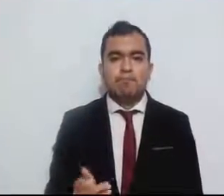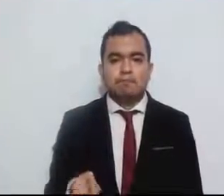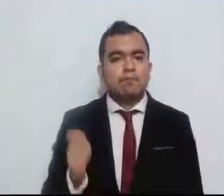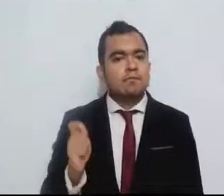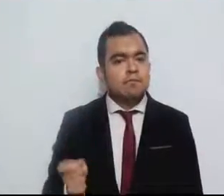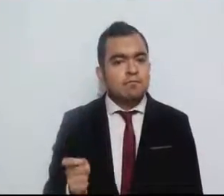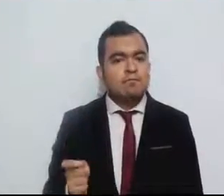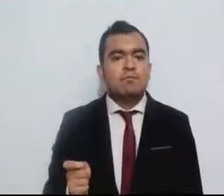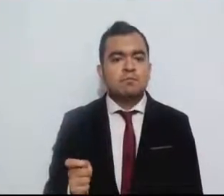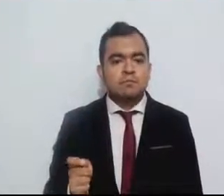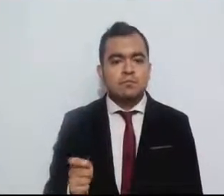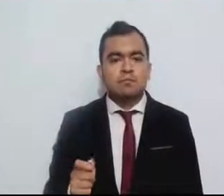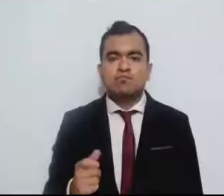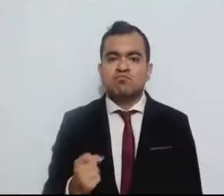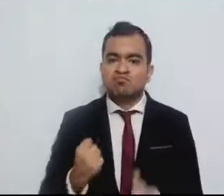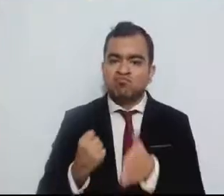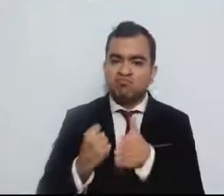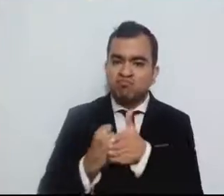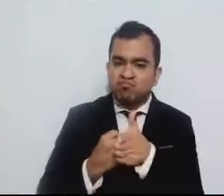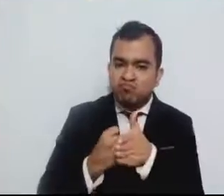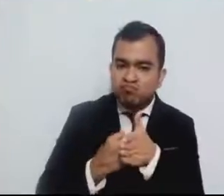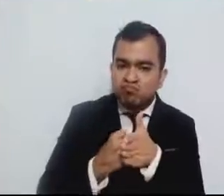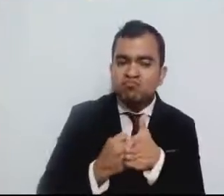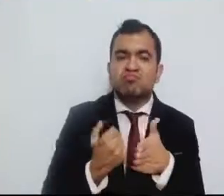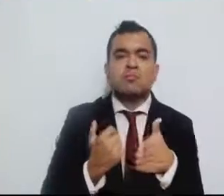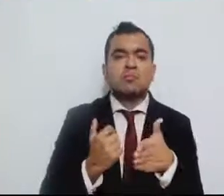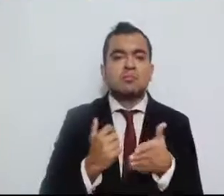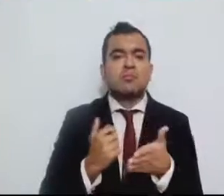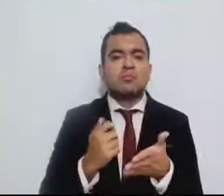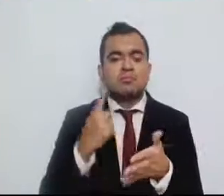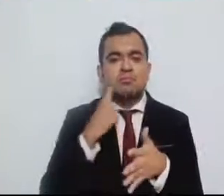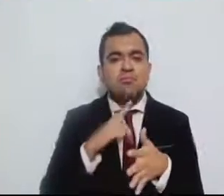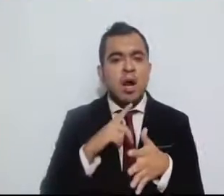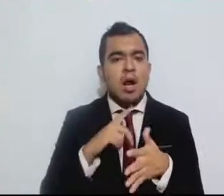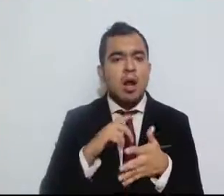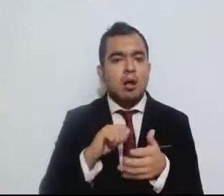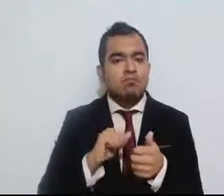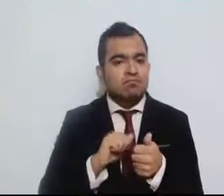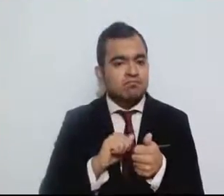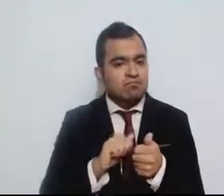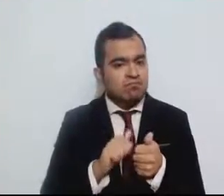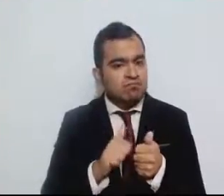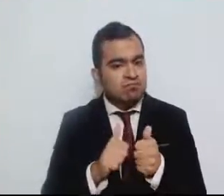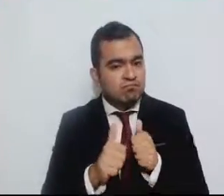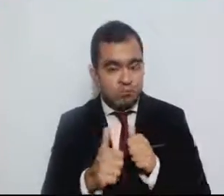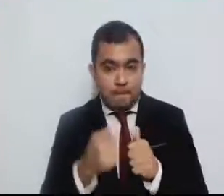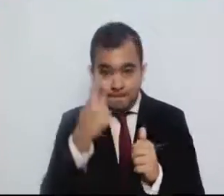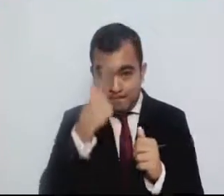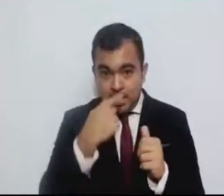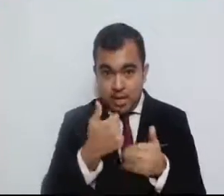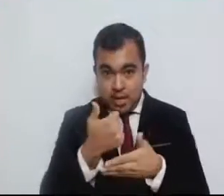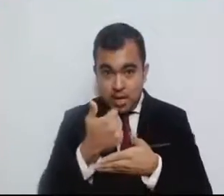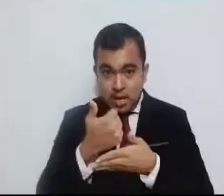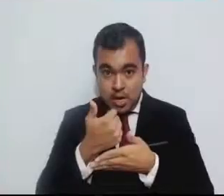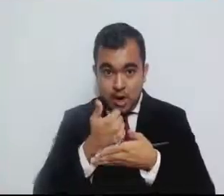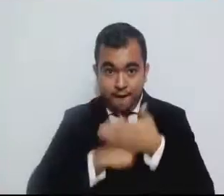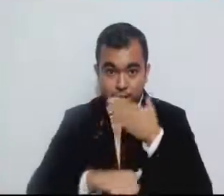transformando, pugnando, justamente porque el aborto en el Estado de México sea